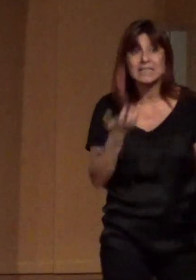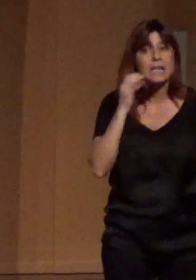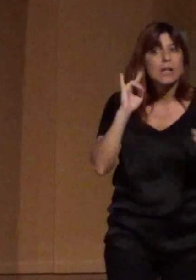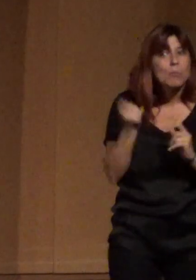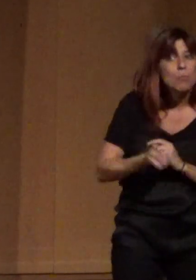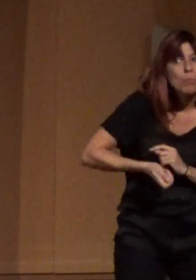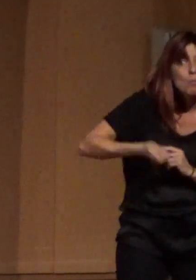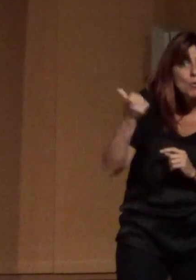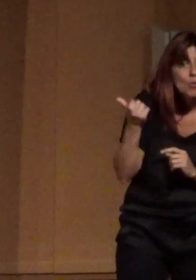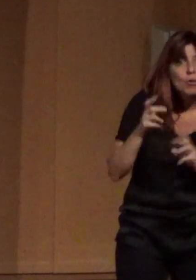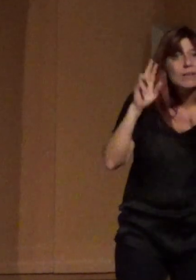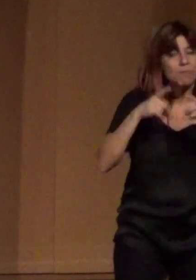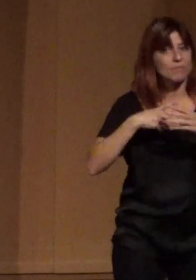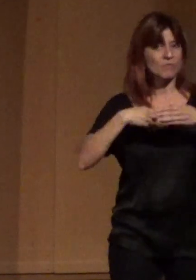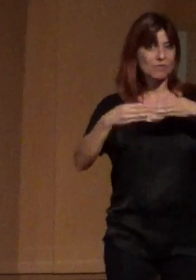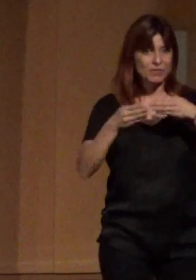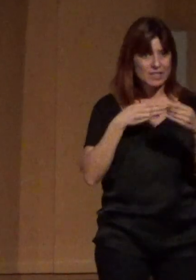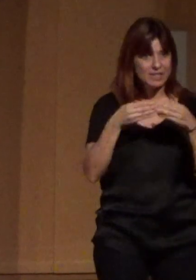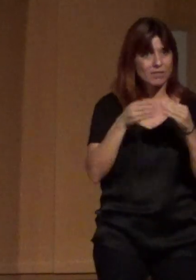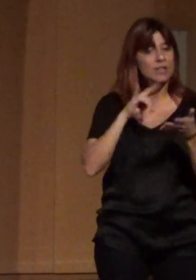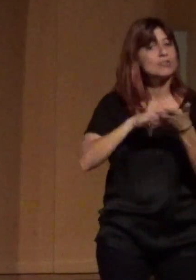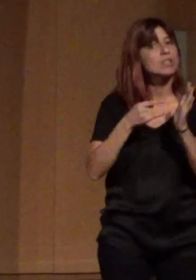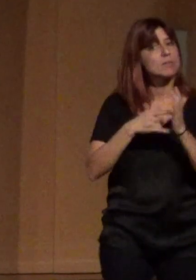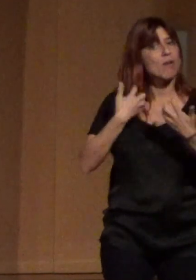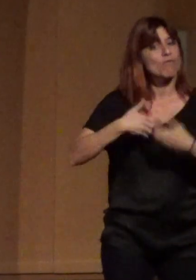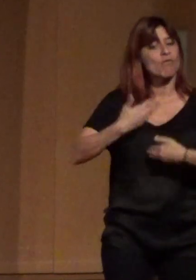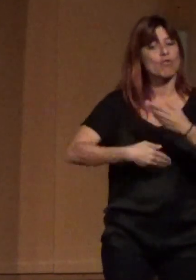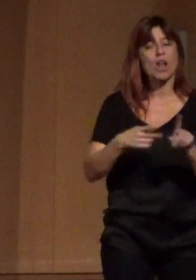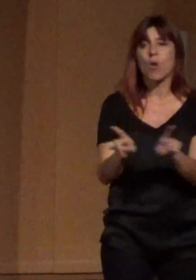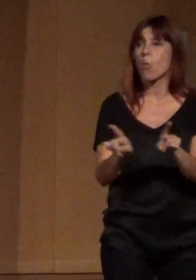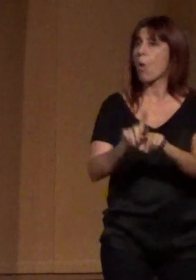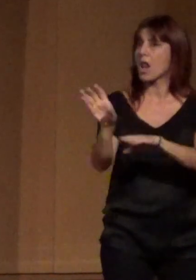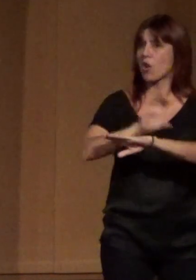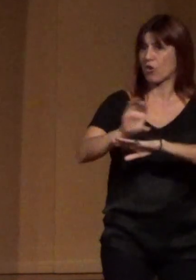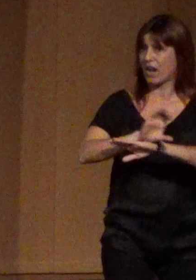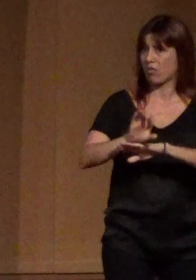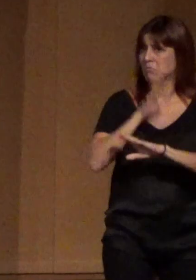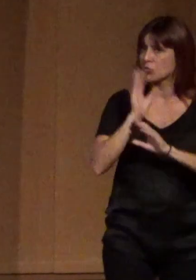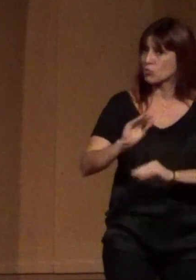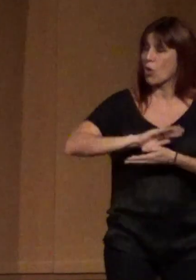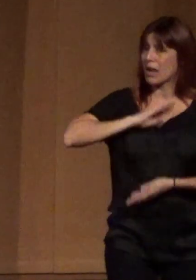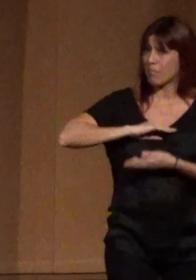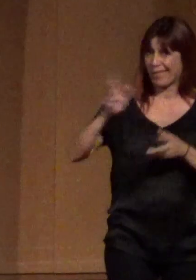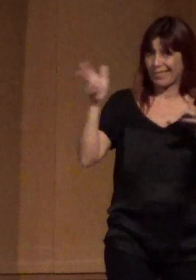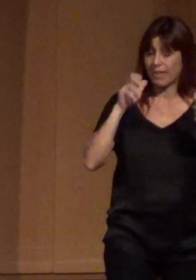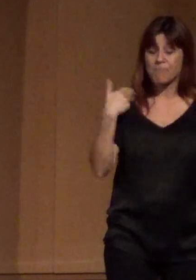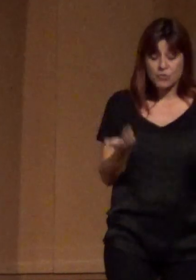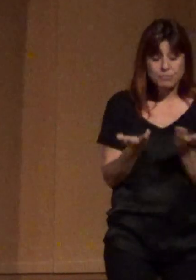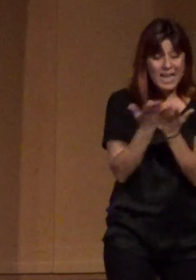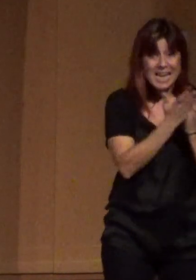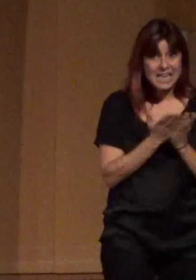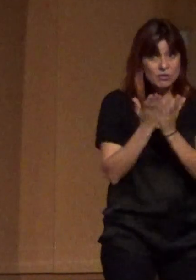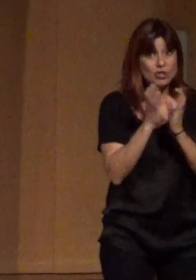ruido, es muy rígido, es flexible y el sistema funciona como un ordenador que realmente no tiene capacidad de reacción, ¿no? Entonces, los estudios,